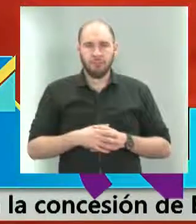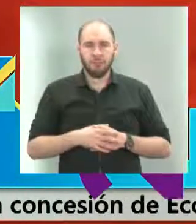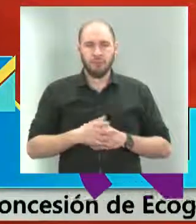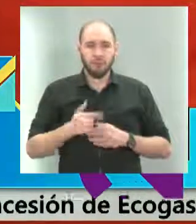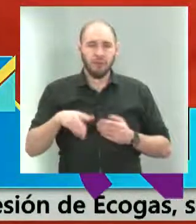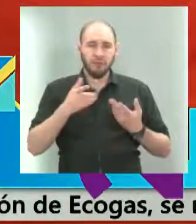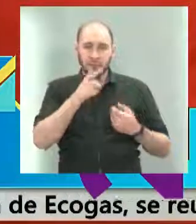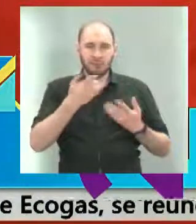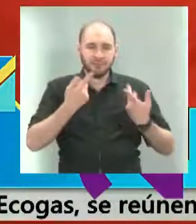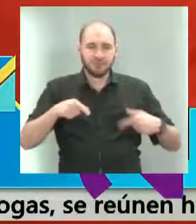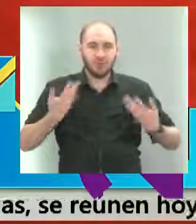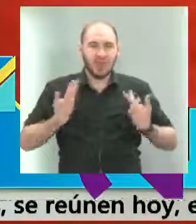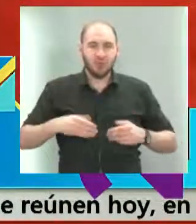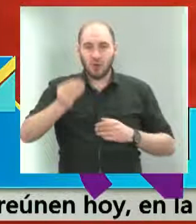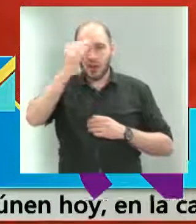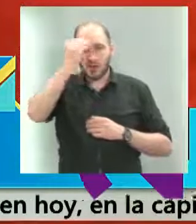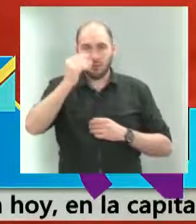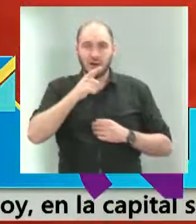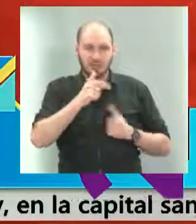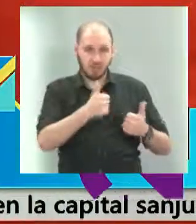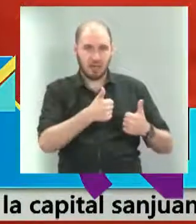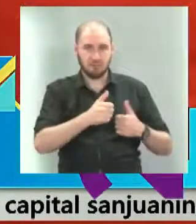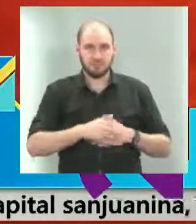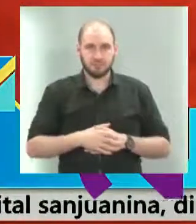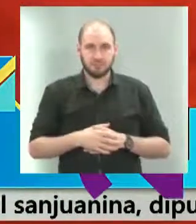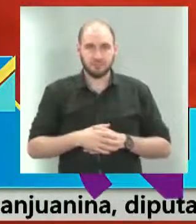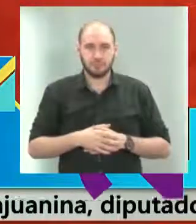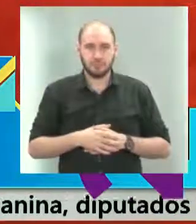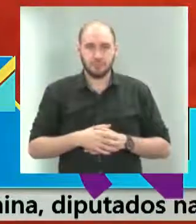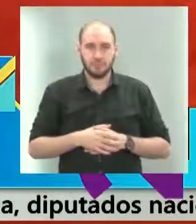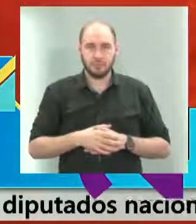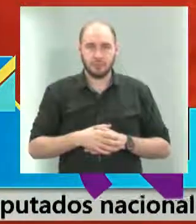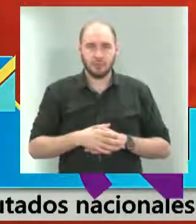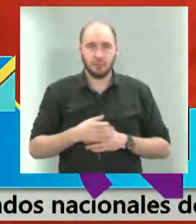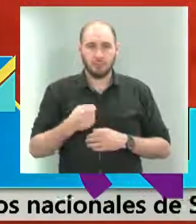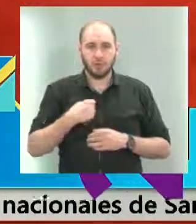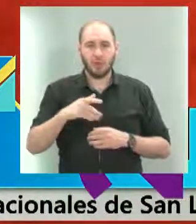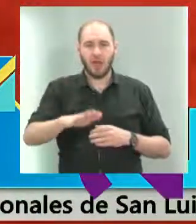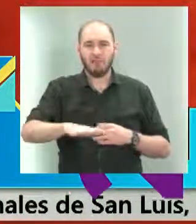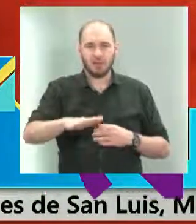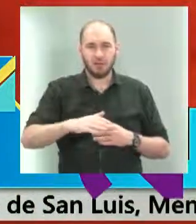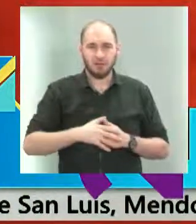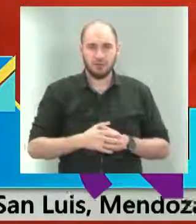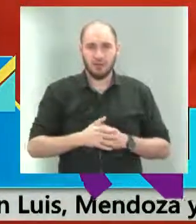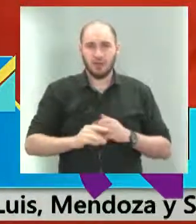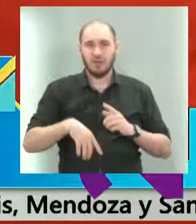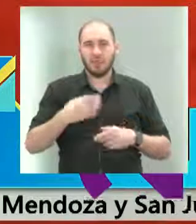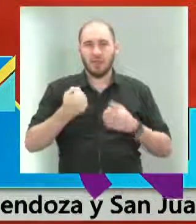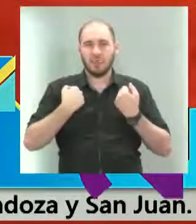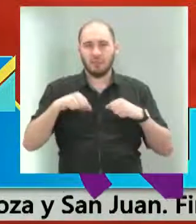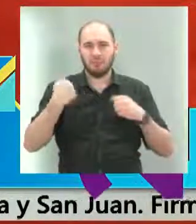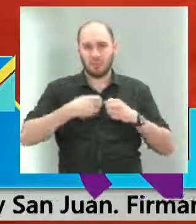van naturalizando cosas que parece que estuvieran bien, y lo veo en las inferiores y ya de cualquier